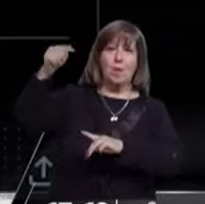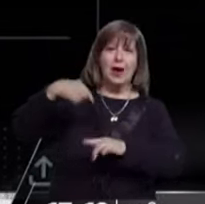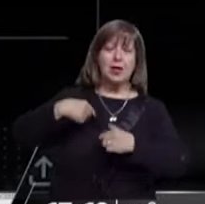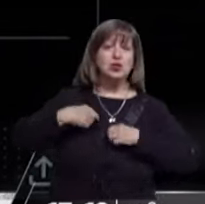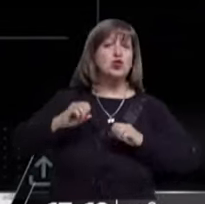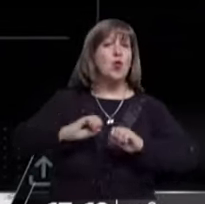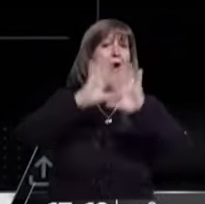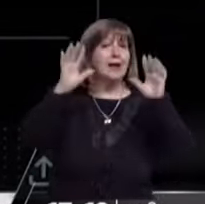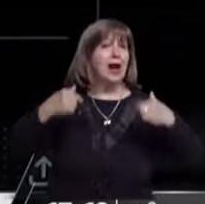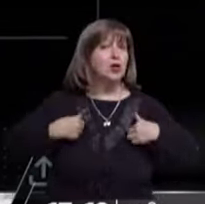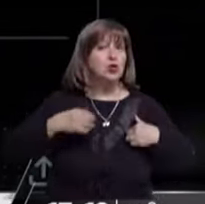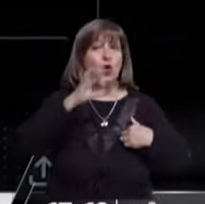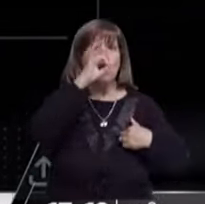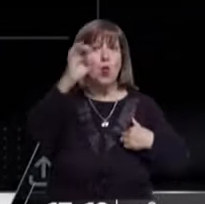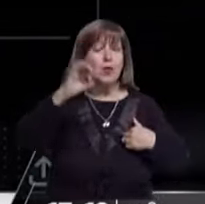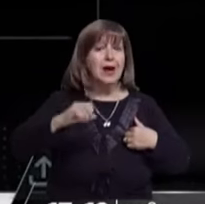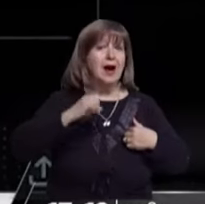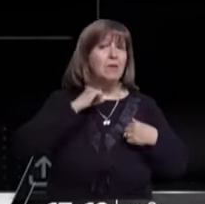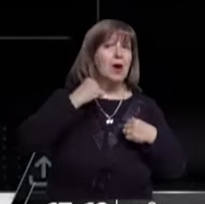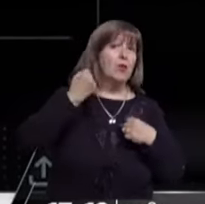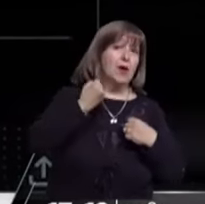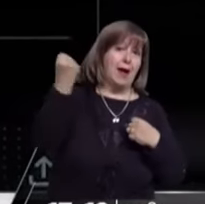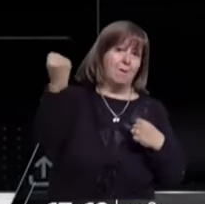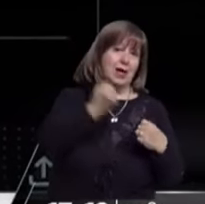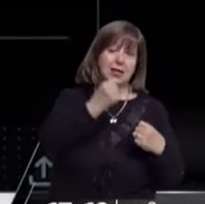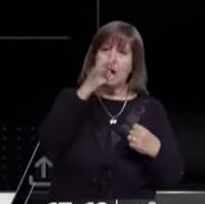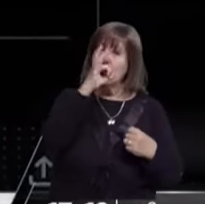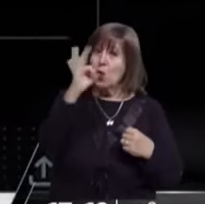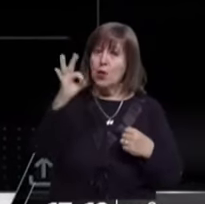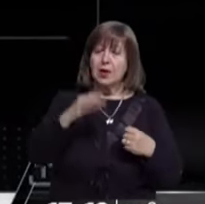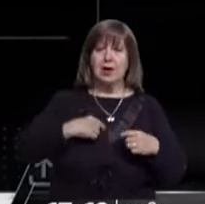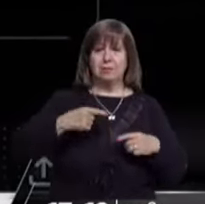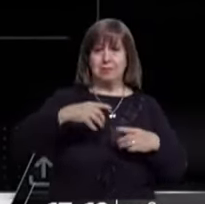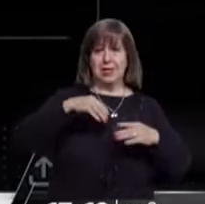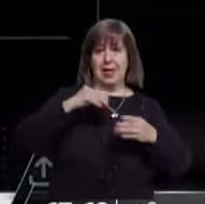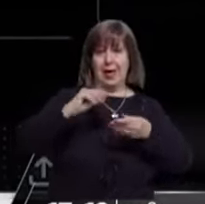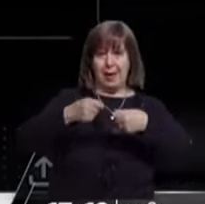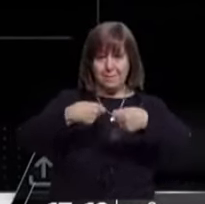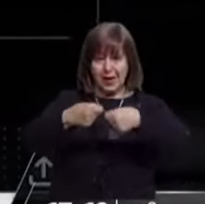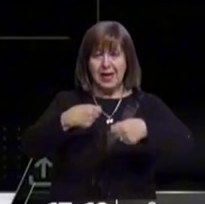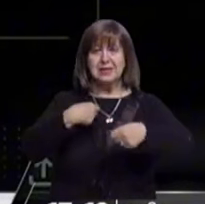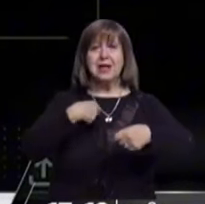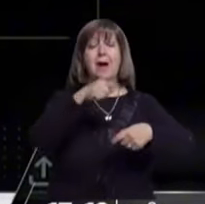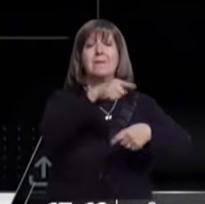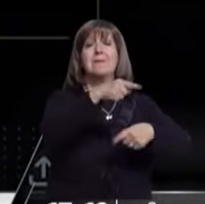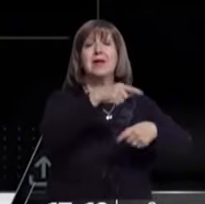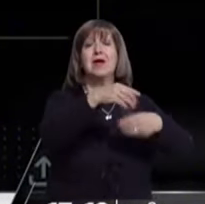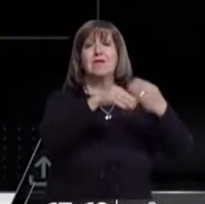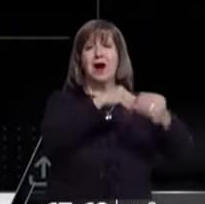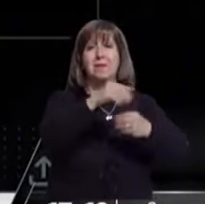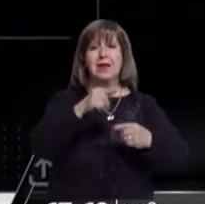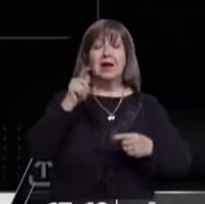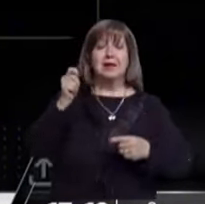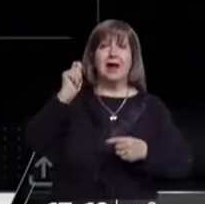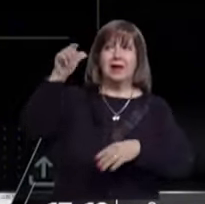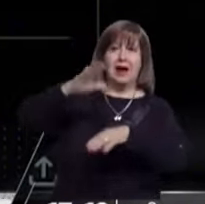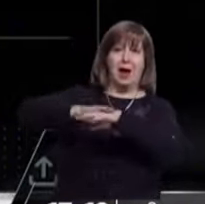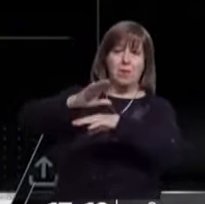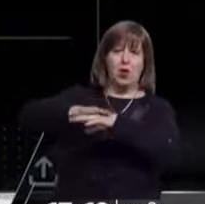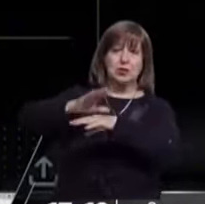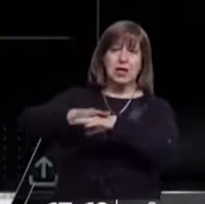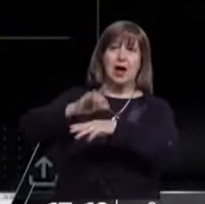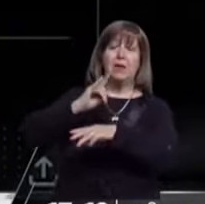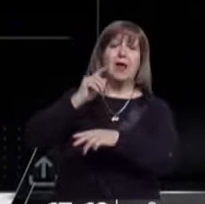no me voy a suicidar. Cualquier daño que se produzca a nuestra familia y o empresa responsabilizo a los mafiosos líderes